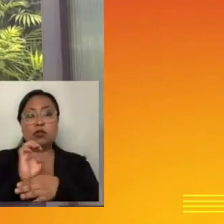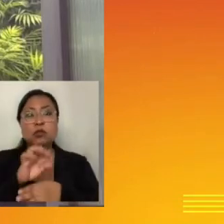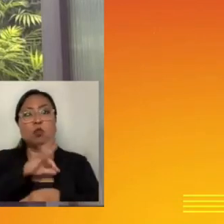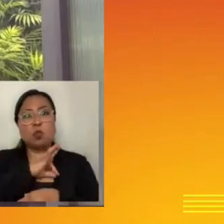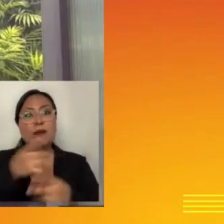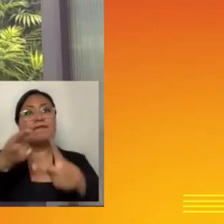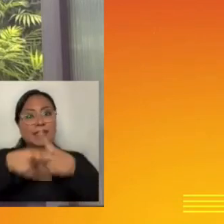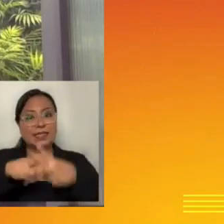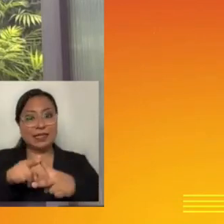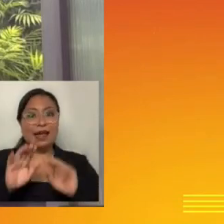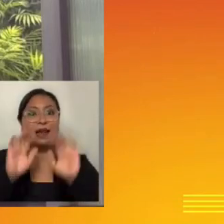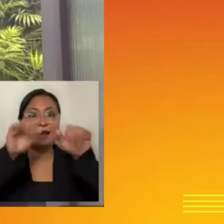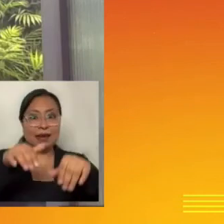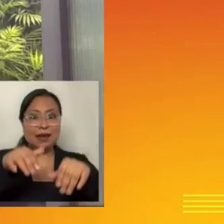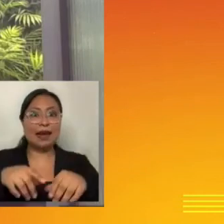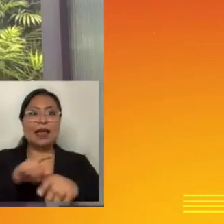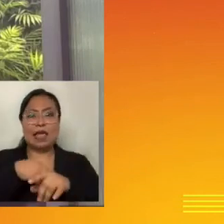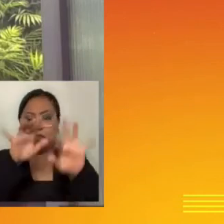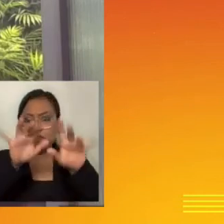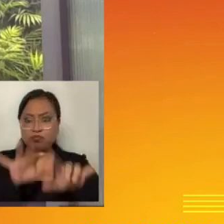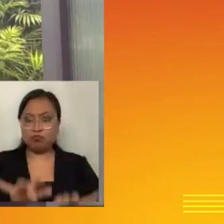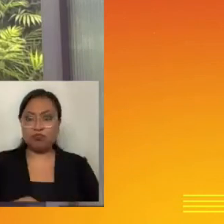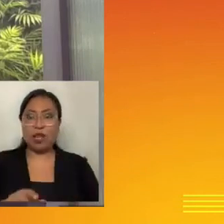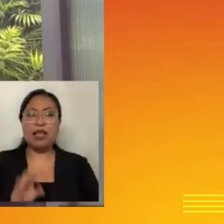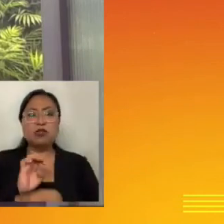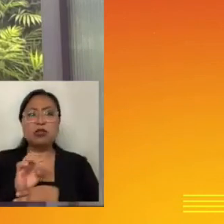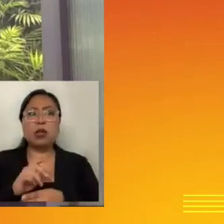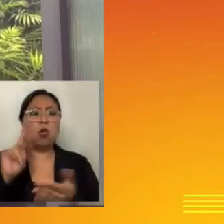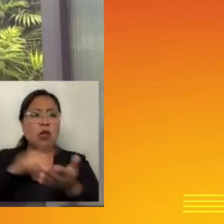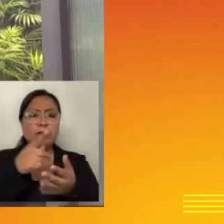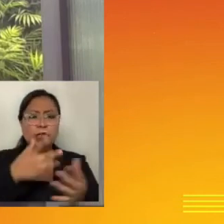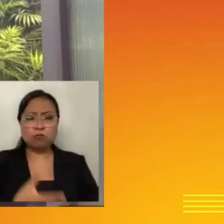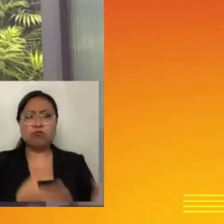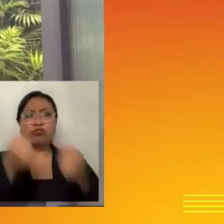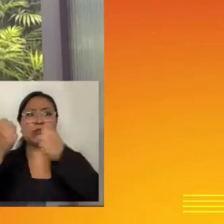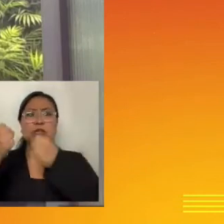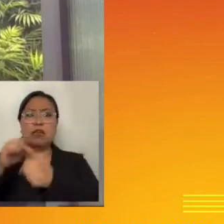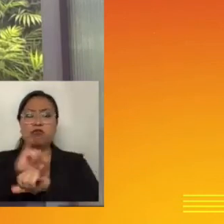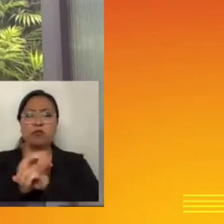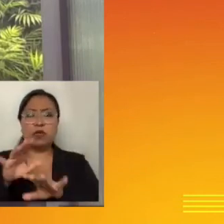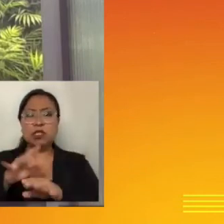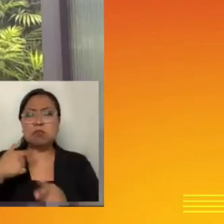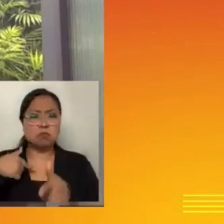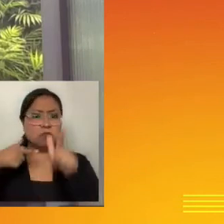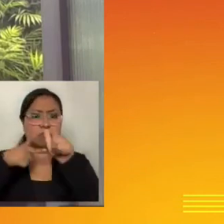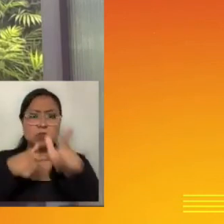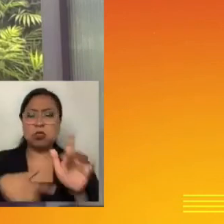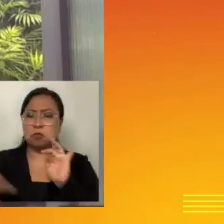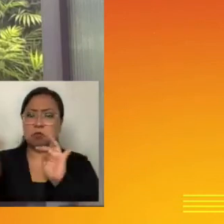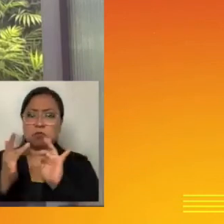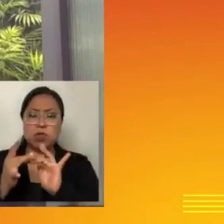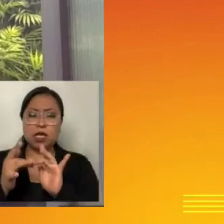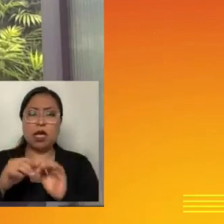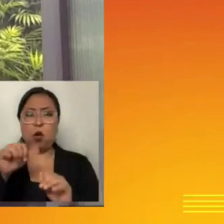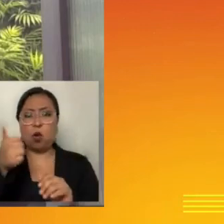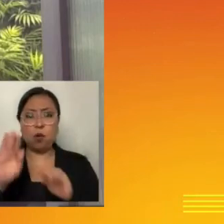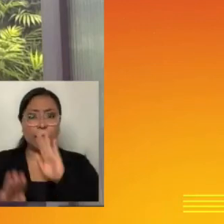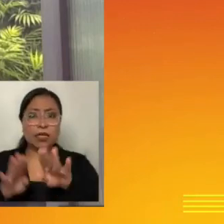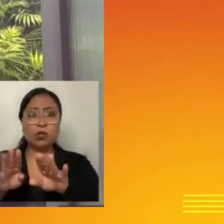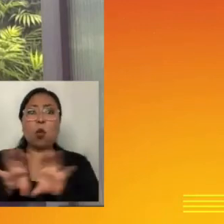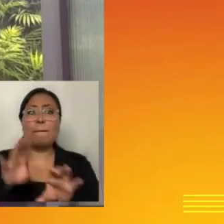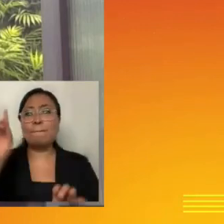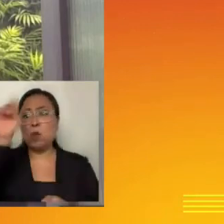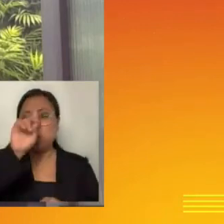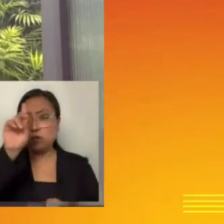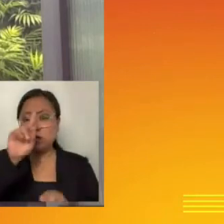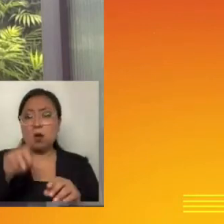proceso. Si ya están registrados, pues simplemente lo recuperamos y seguimos, ¿no? Con el siguiente paso, que es orientarles para